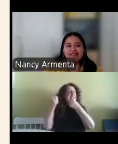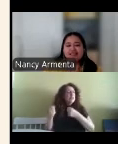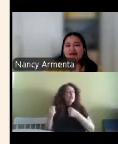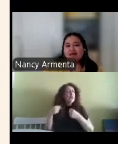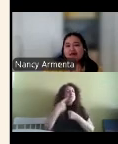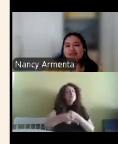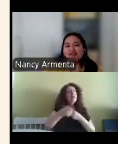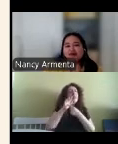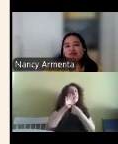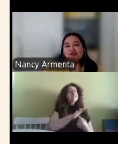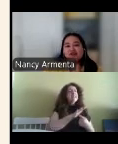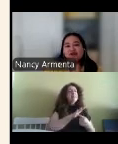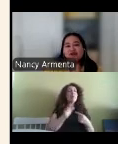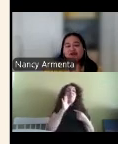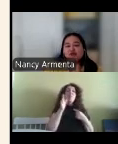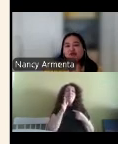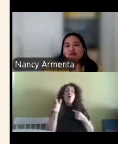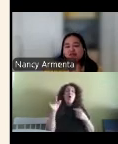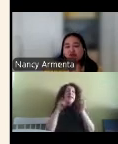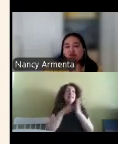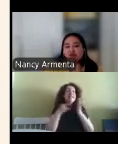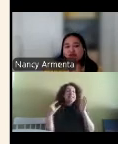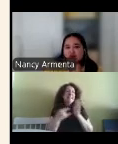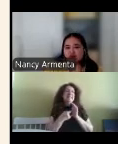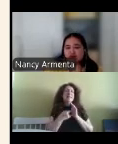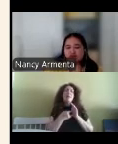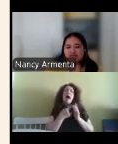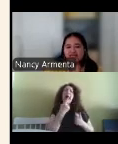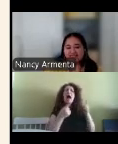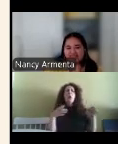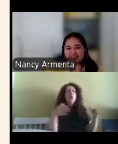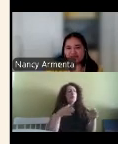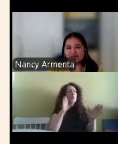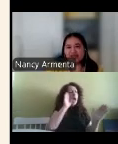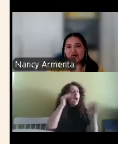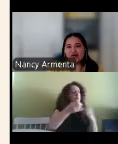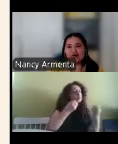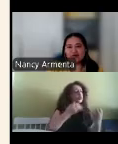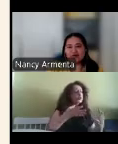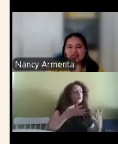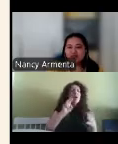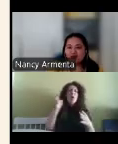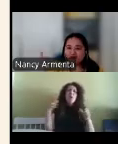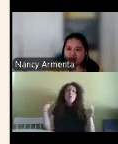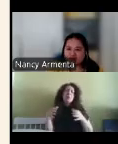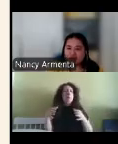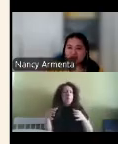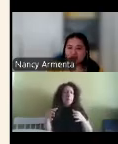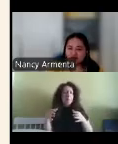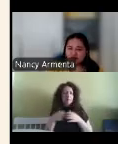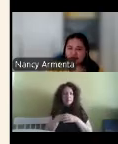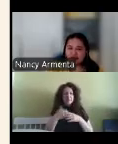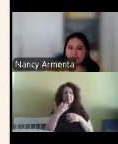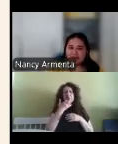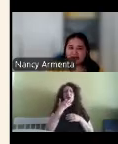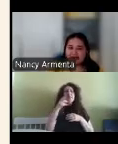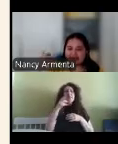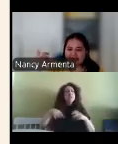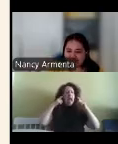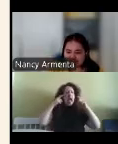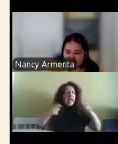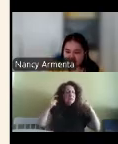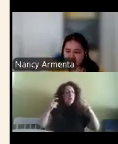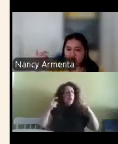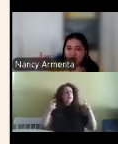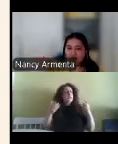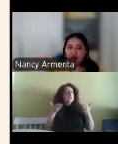cuando el sistema le responde mejor a unos grupos que a otros. Es decir, cuando se hace un mayor esfuerzo para